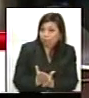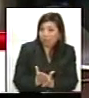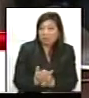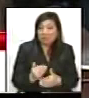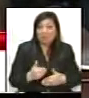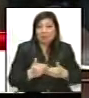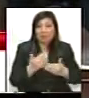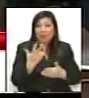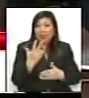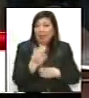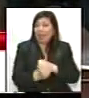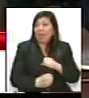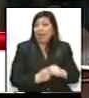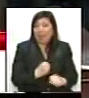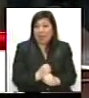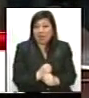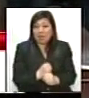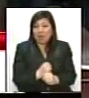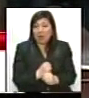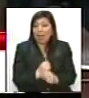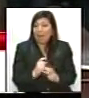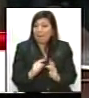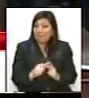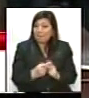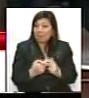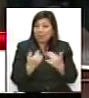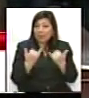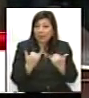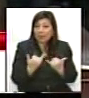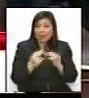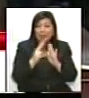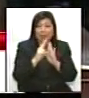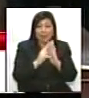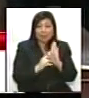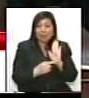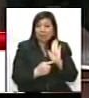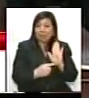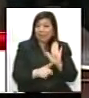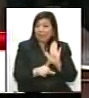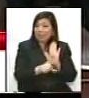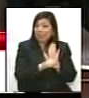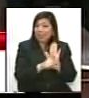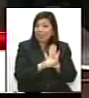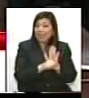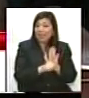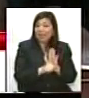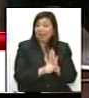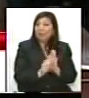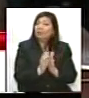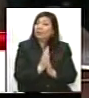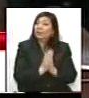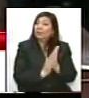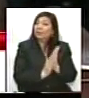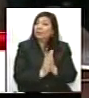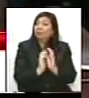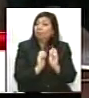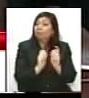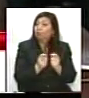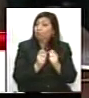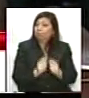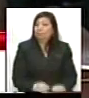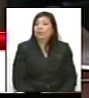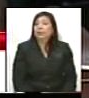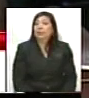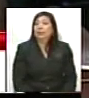plazo de tres años contados a partir de la vigencia del reglamento de la presente ley el beneficio de la devolución